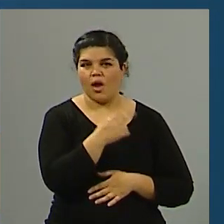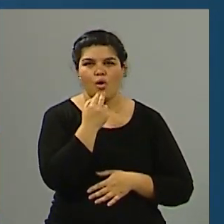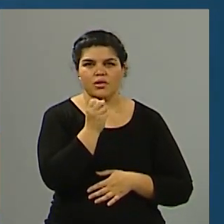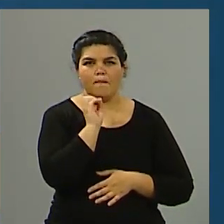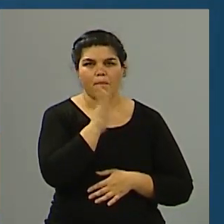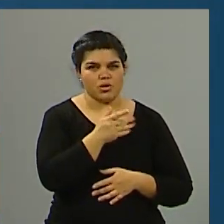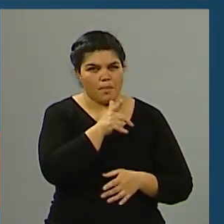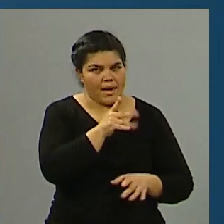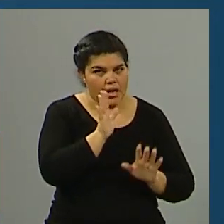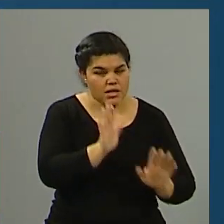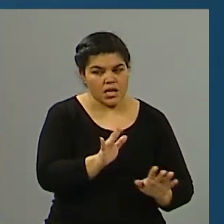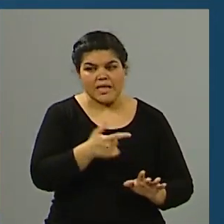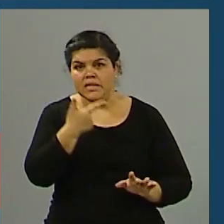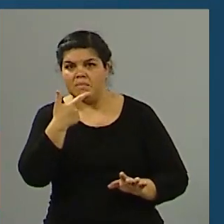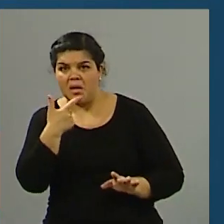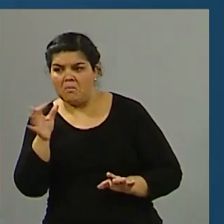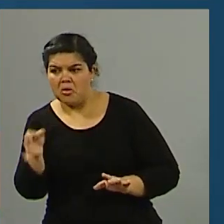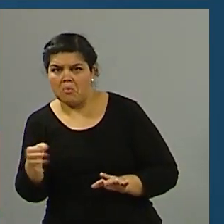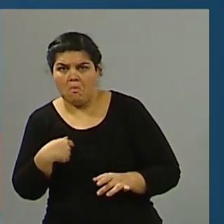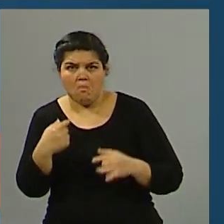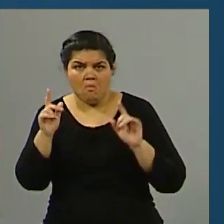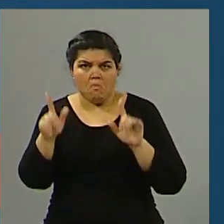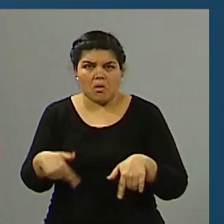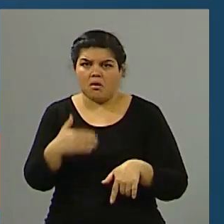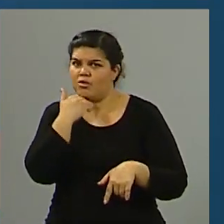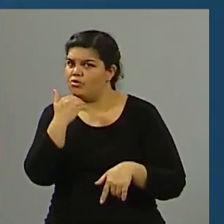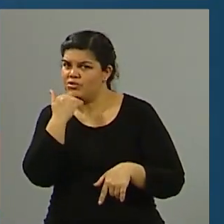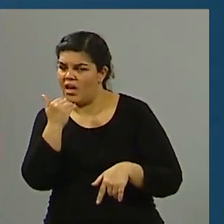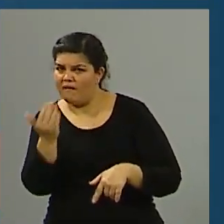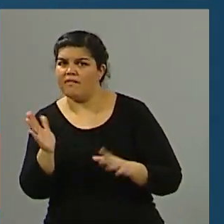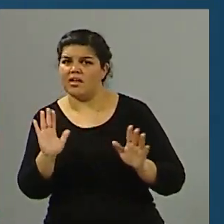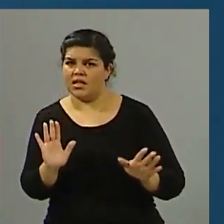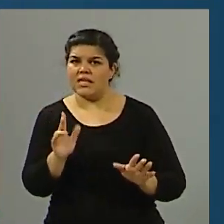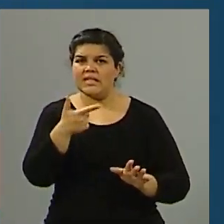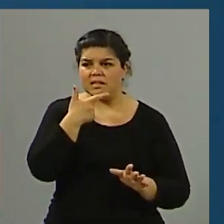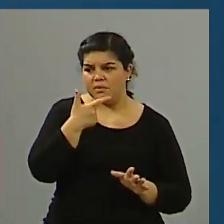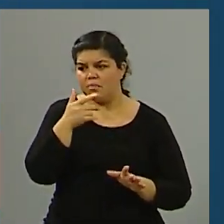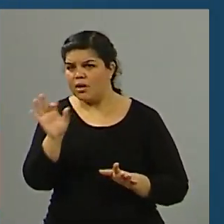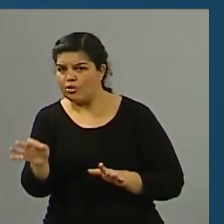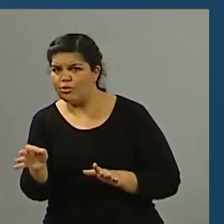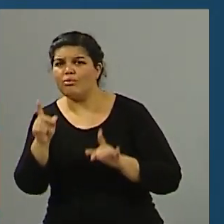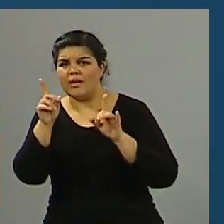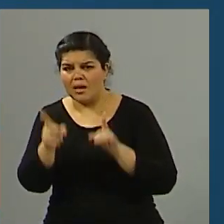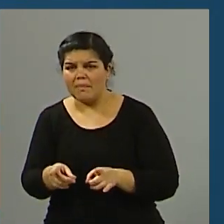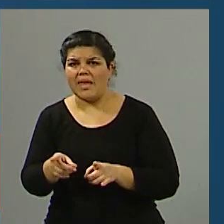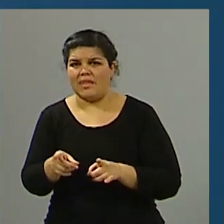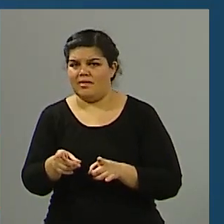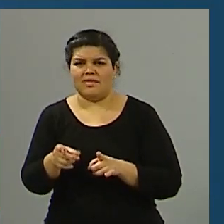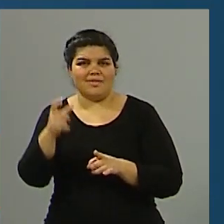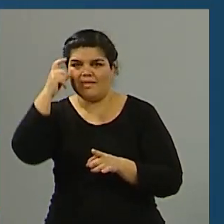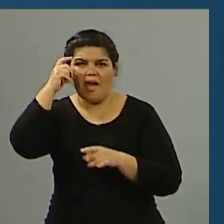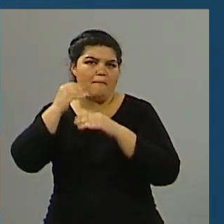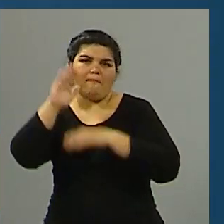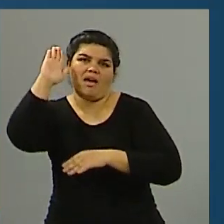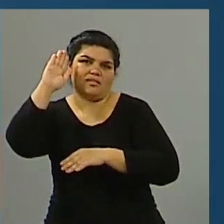llegar a fin de mes, pero pensando en lo electoral, hasta octubre hablan de 2 dígitos, lo cual hace que la inflación de por sí